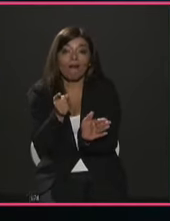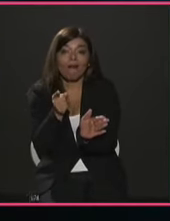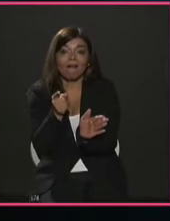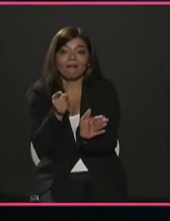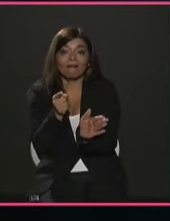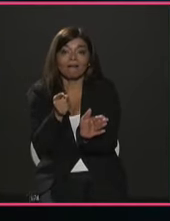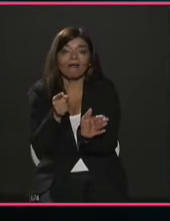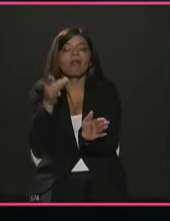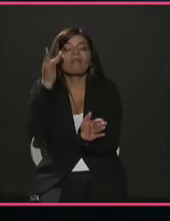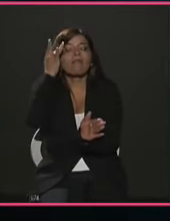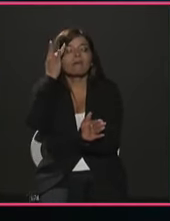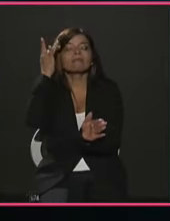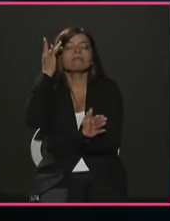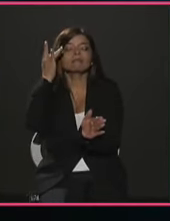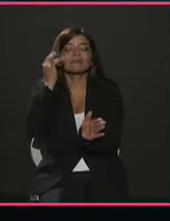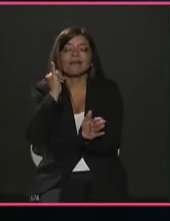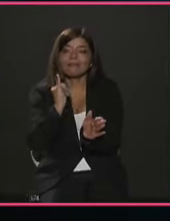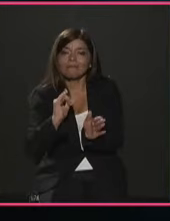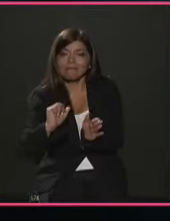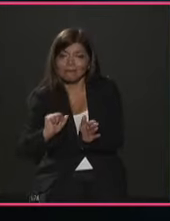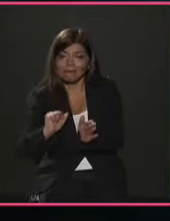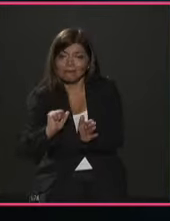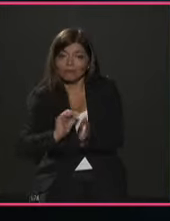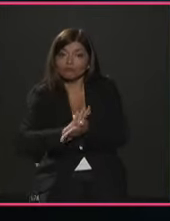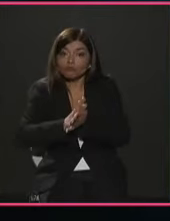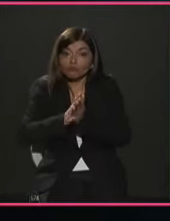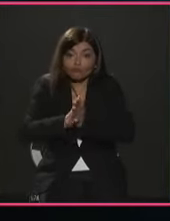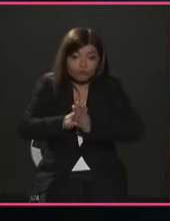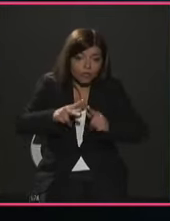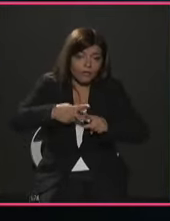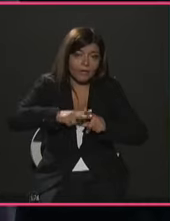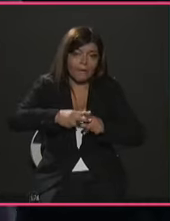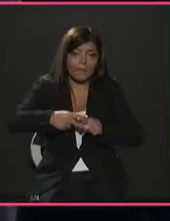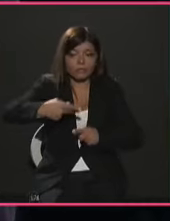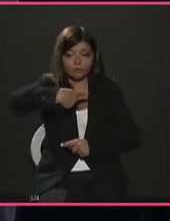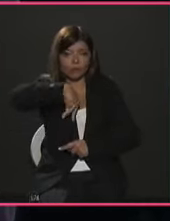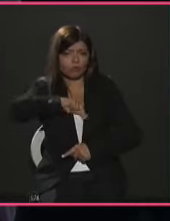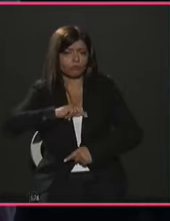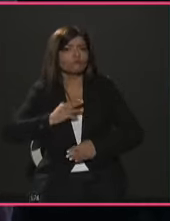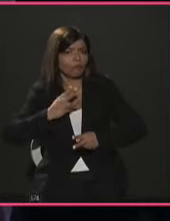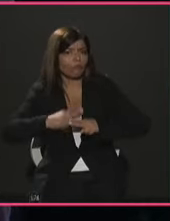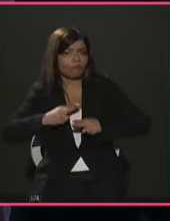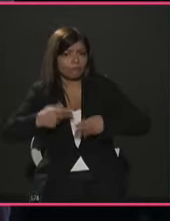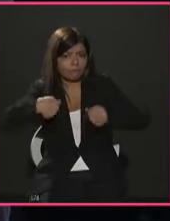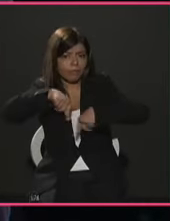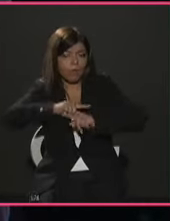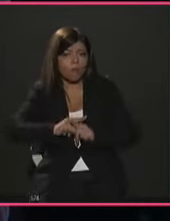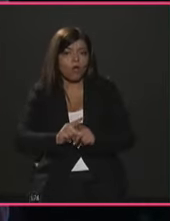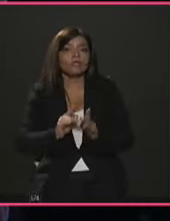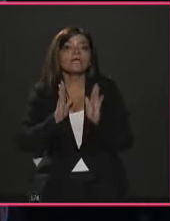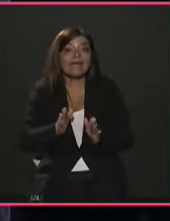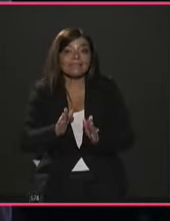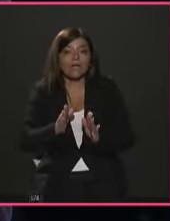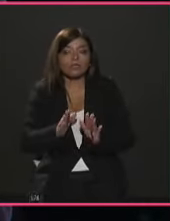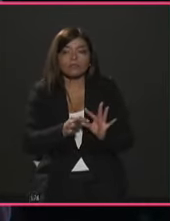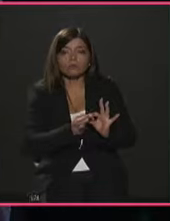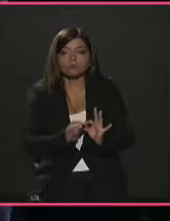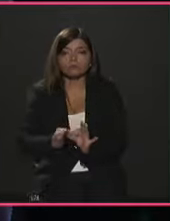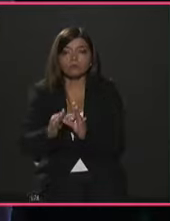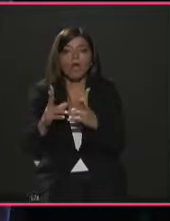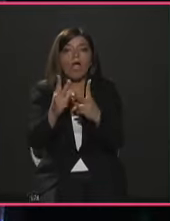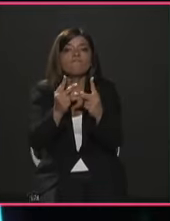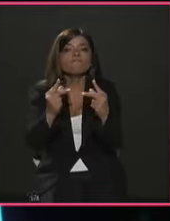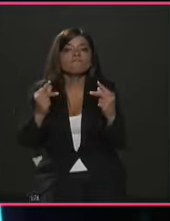Inteligencia artificial como toda herramienta creada por los seres humanos está intrínsecamente cargada de